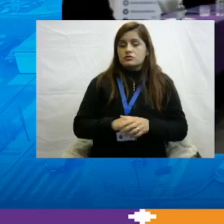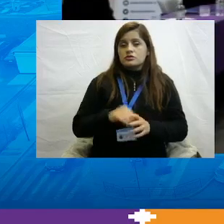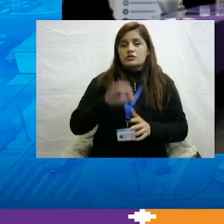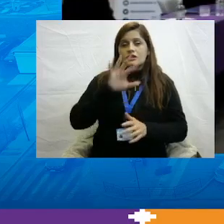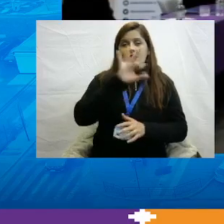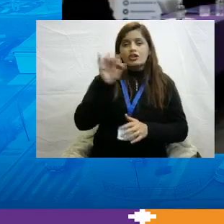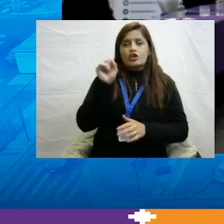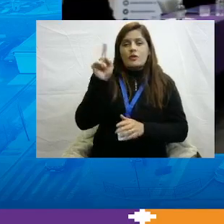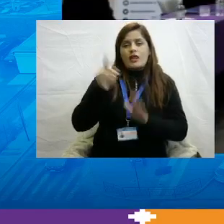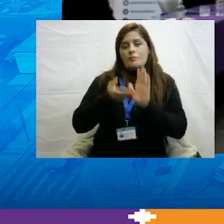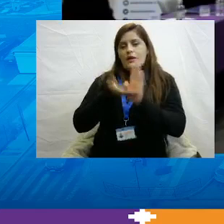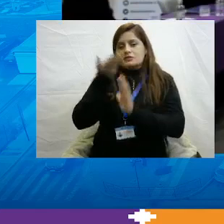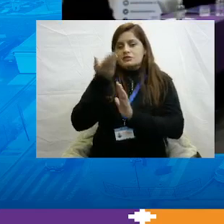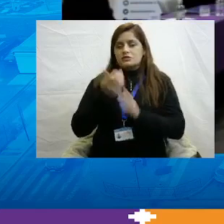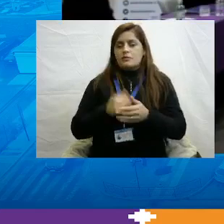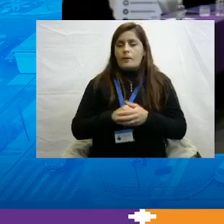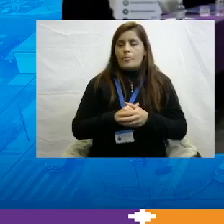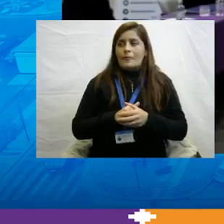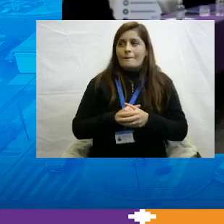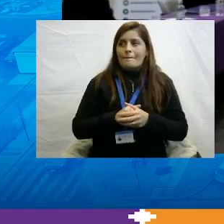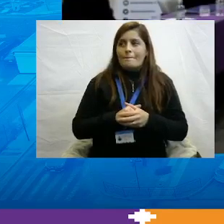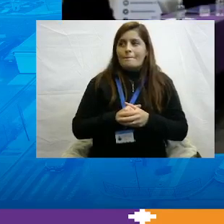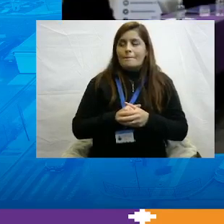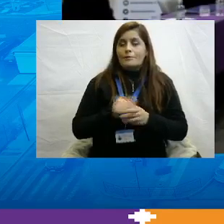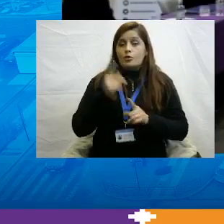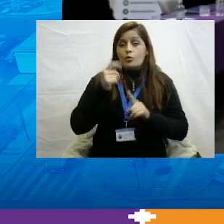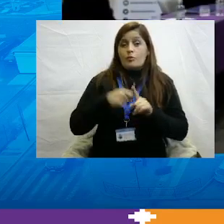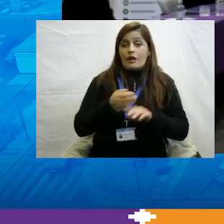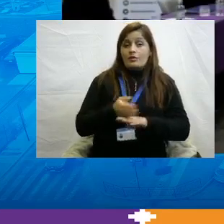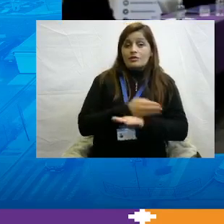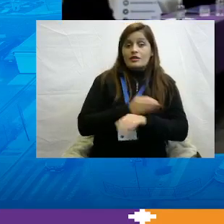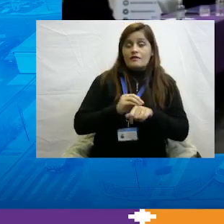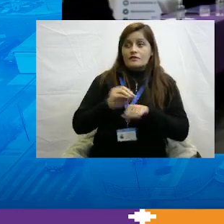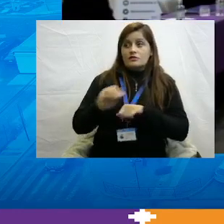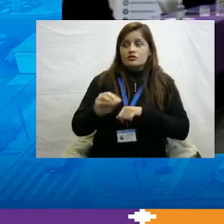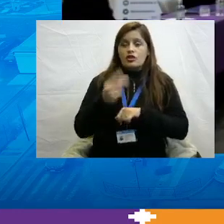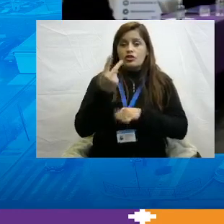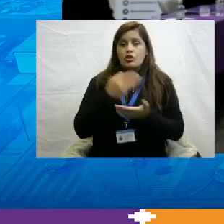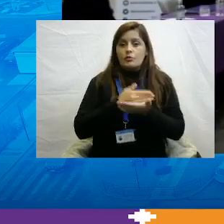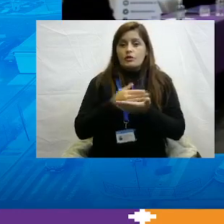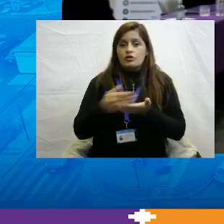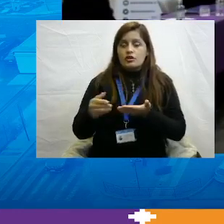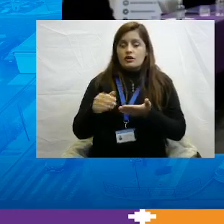504.111.000 pesos. La indemnización de aviso previo, que corresponde a